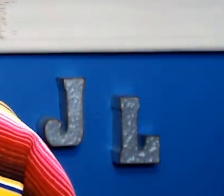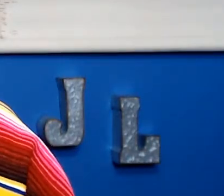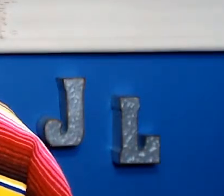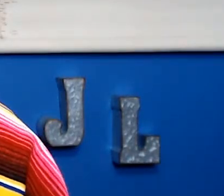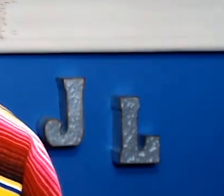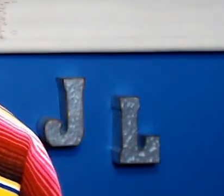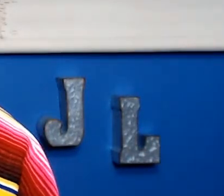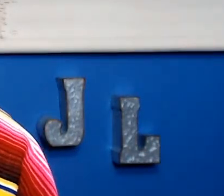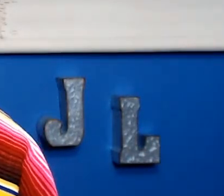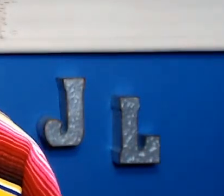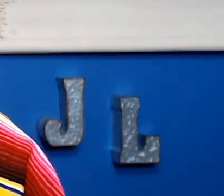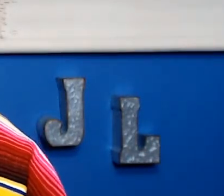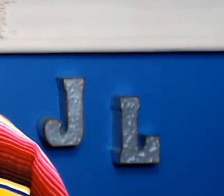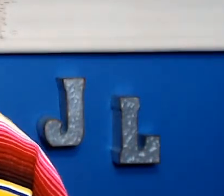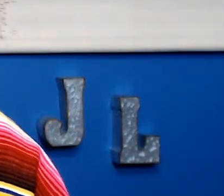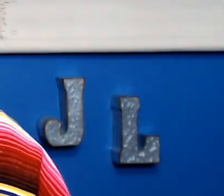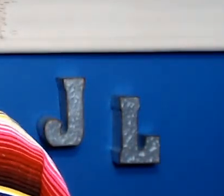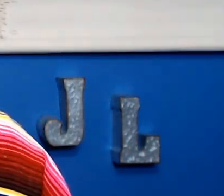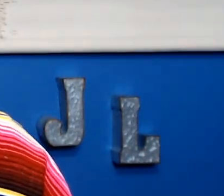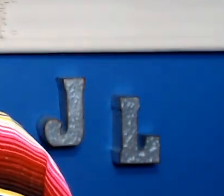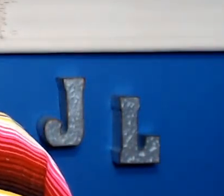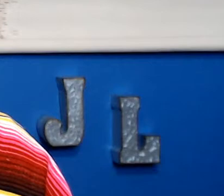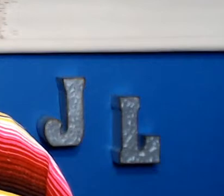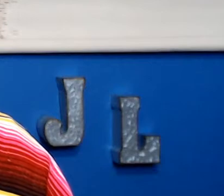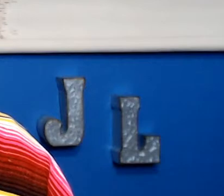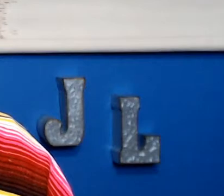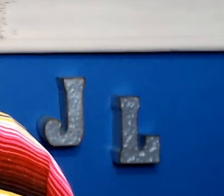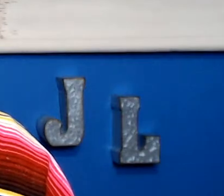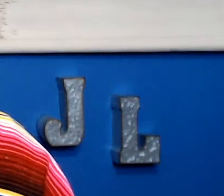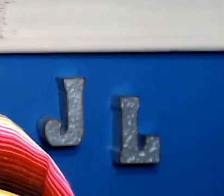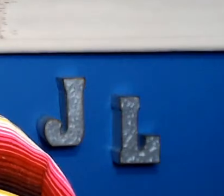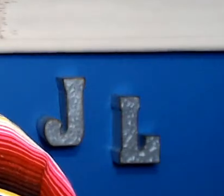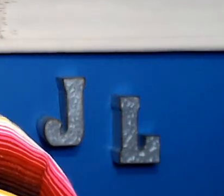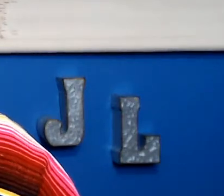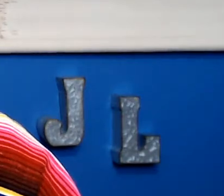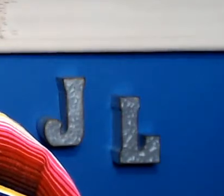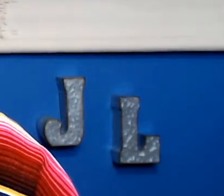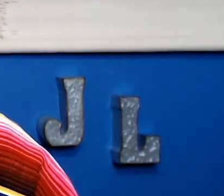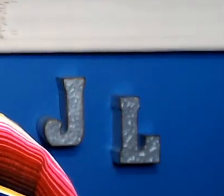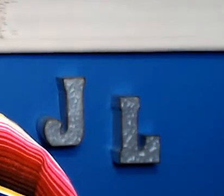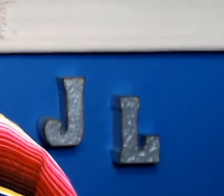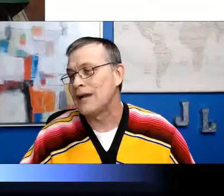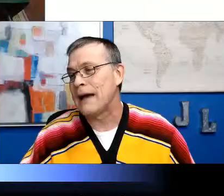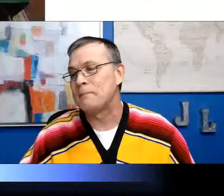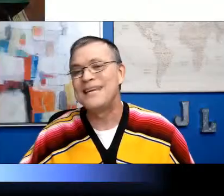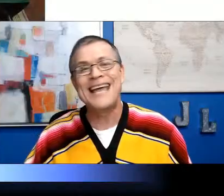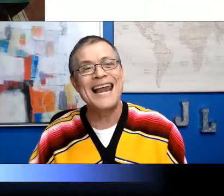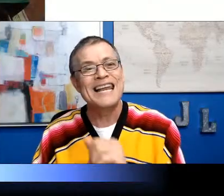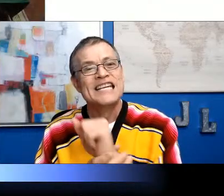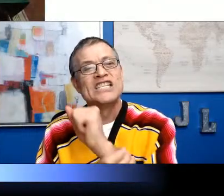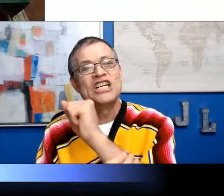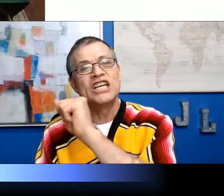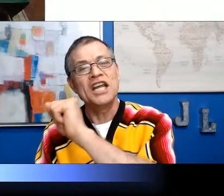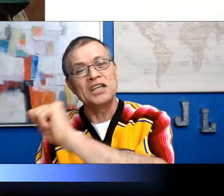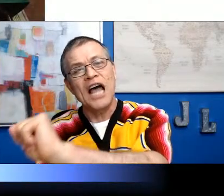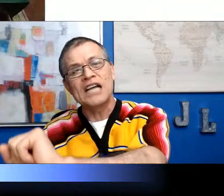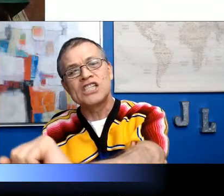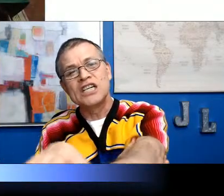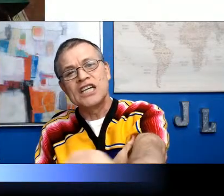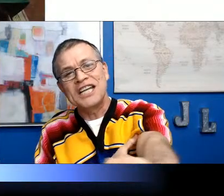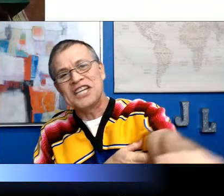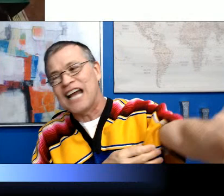estos días precisamente. Y a mí, amigos, el grito de López Obrador me puso la piel